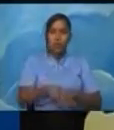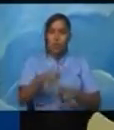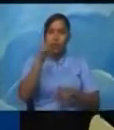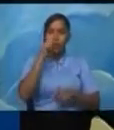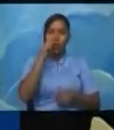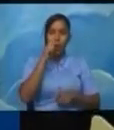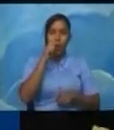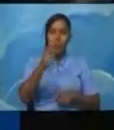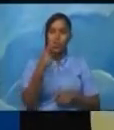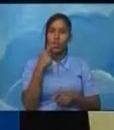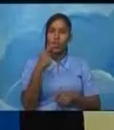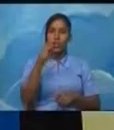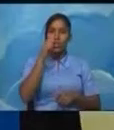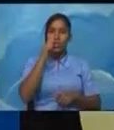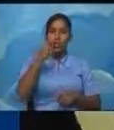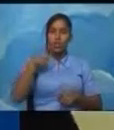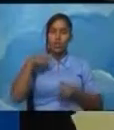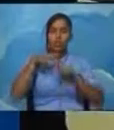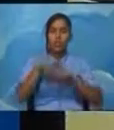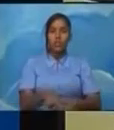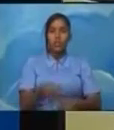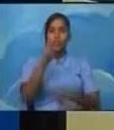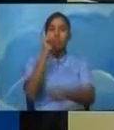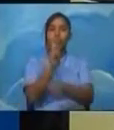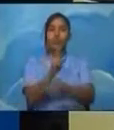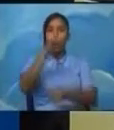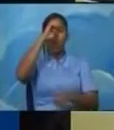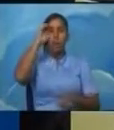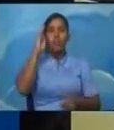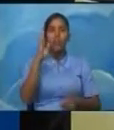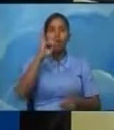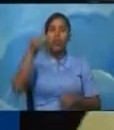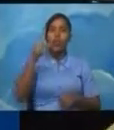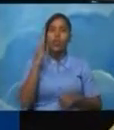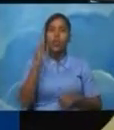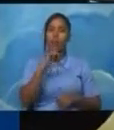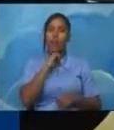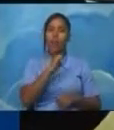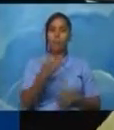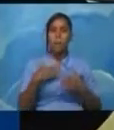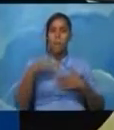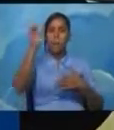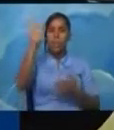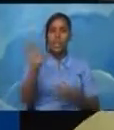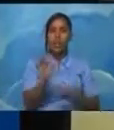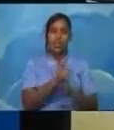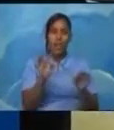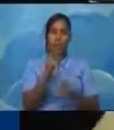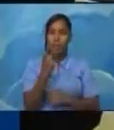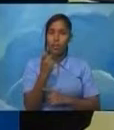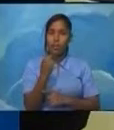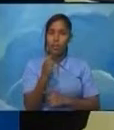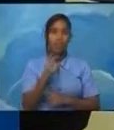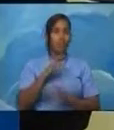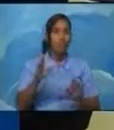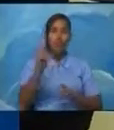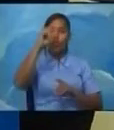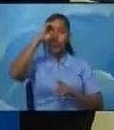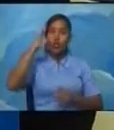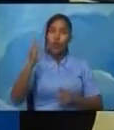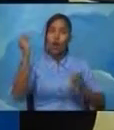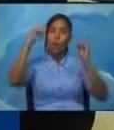hombre, eso lo dice el hombre, yo me someto solo a Dios, Jehová es mi pastor y nada me faltará. No, Dios ha